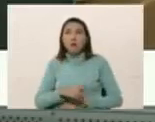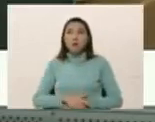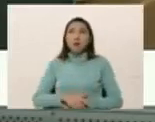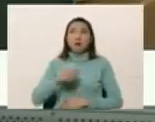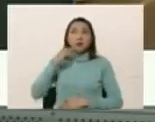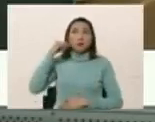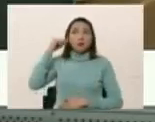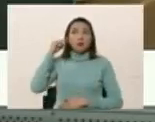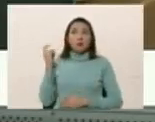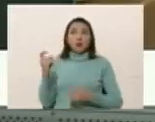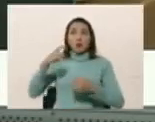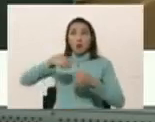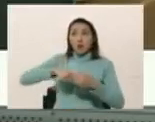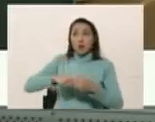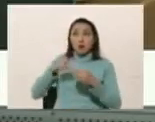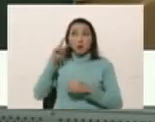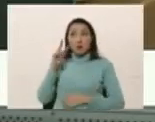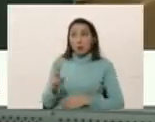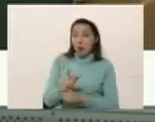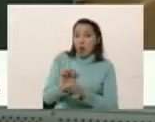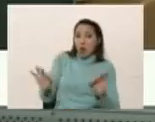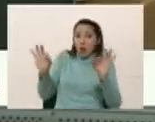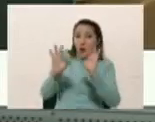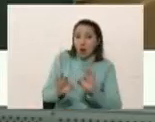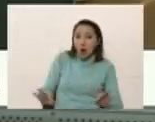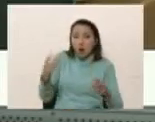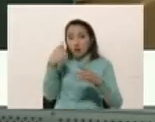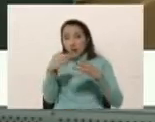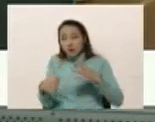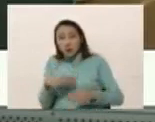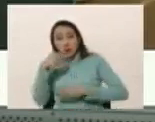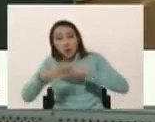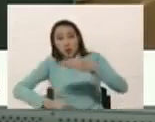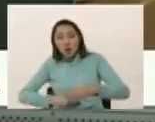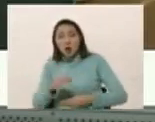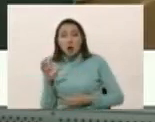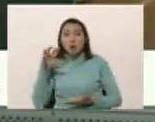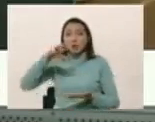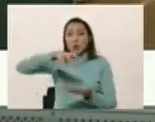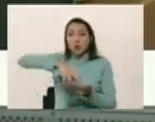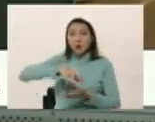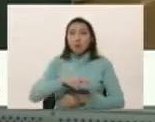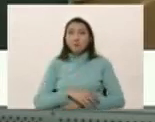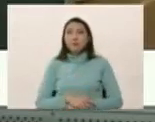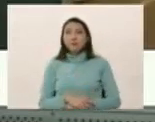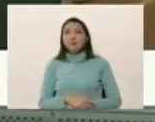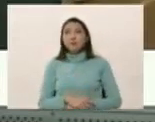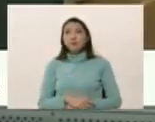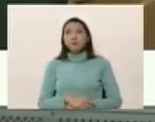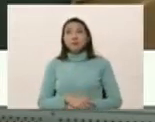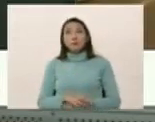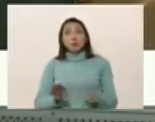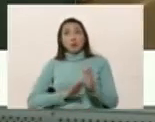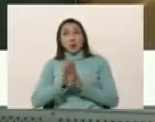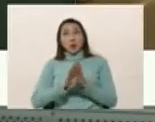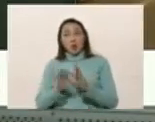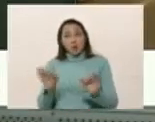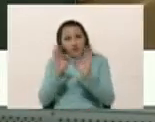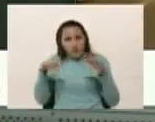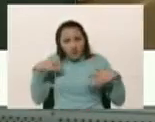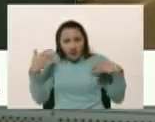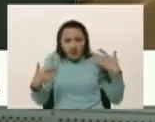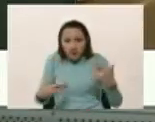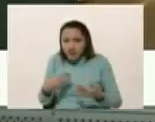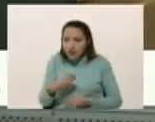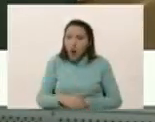inclusivo y no sexista en los actos y actuaciones del estado a tal efecto desarrollarán estrategias para que los